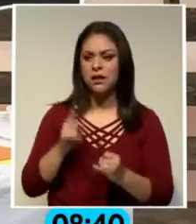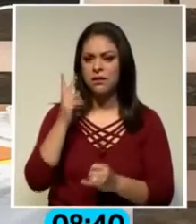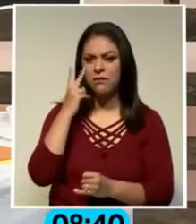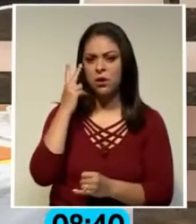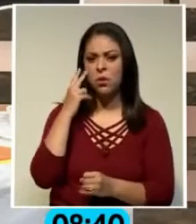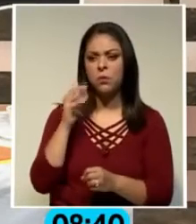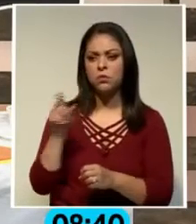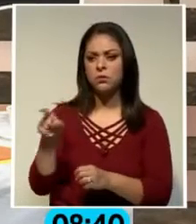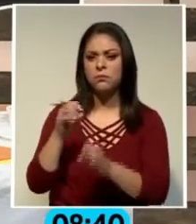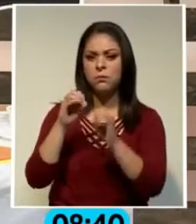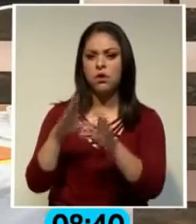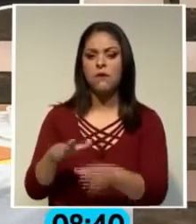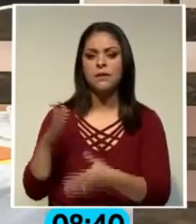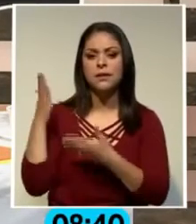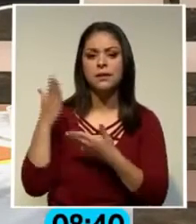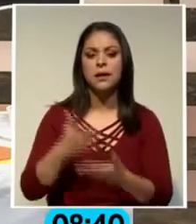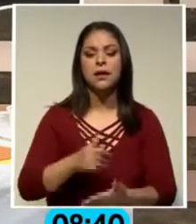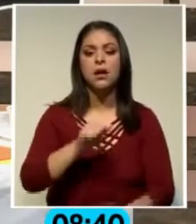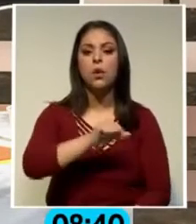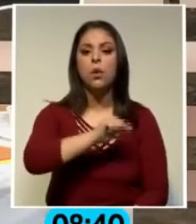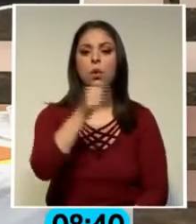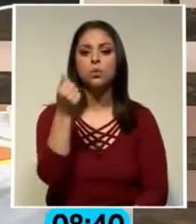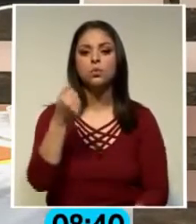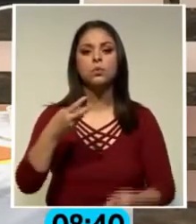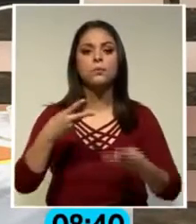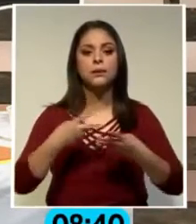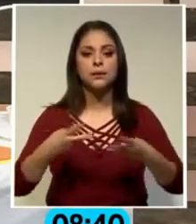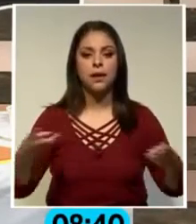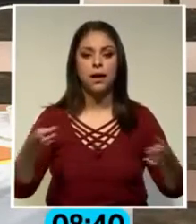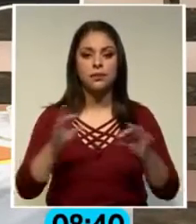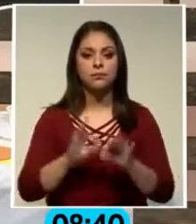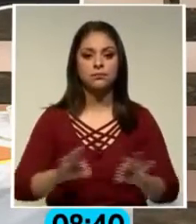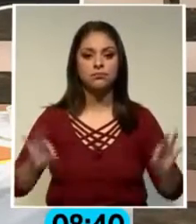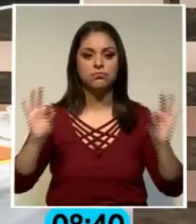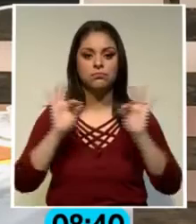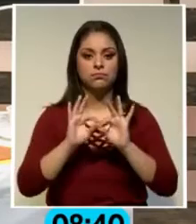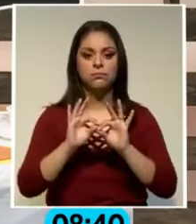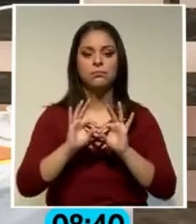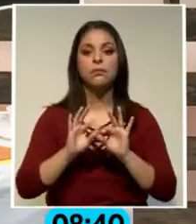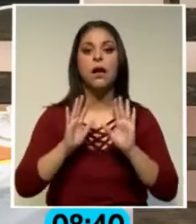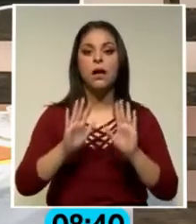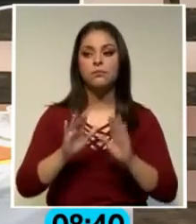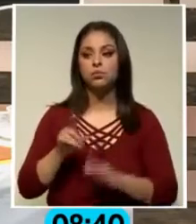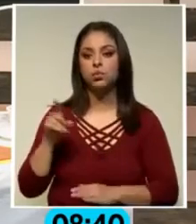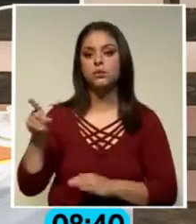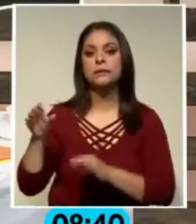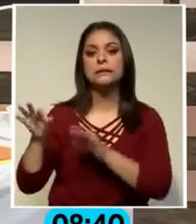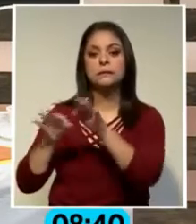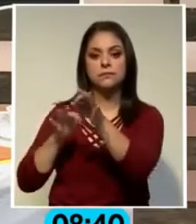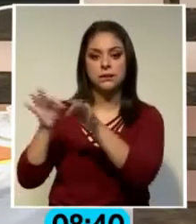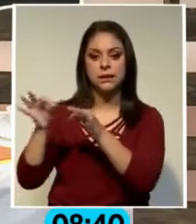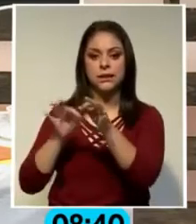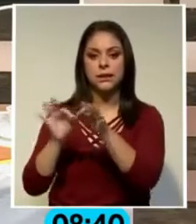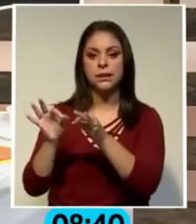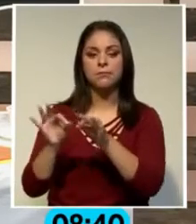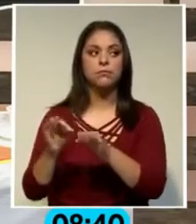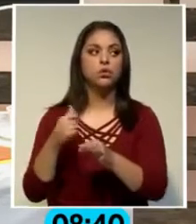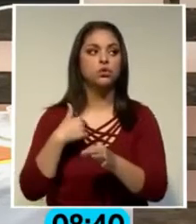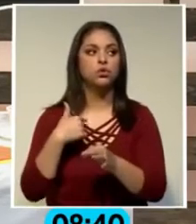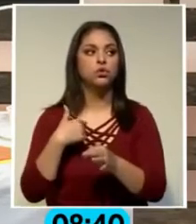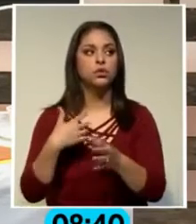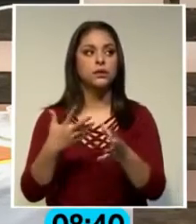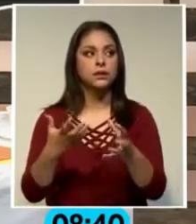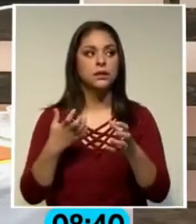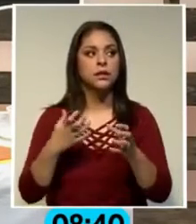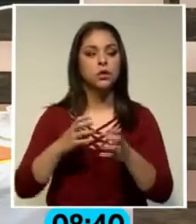otro material. Hay otro material muy importante, niña Gwen. Mientras niña Ley explica, explique, y yo voy tapando esto